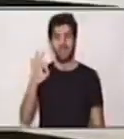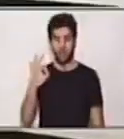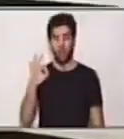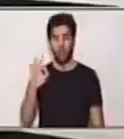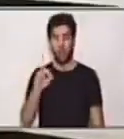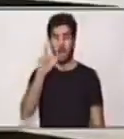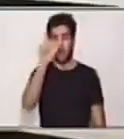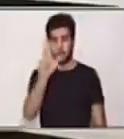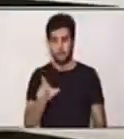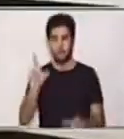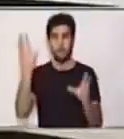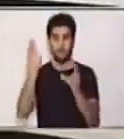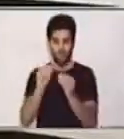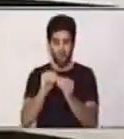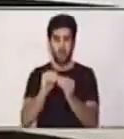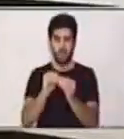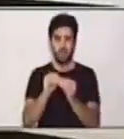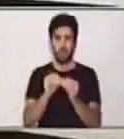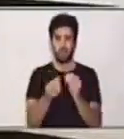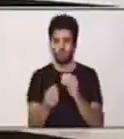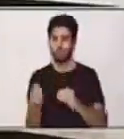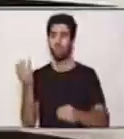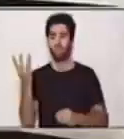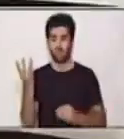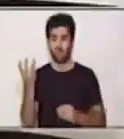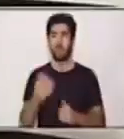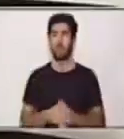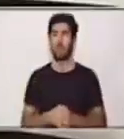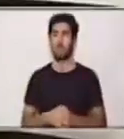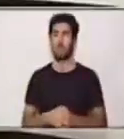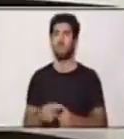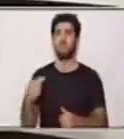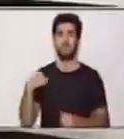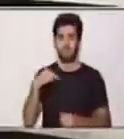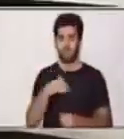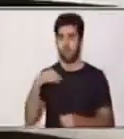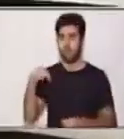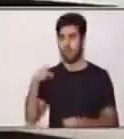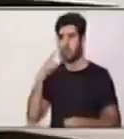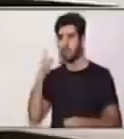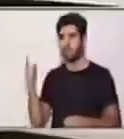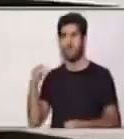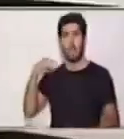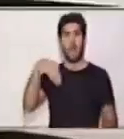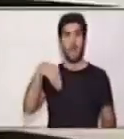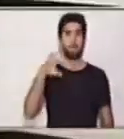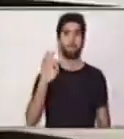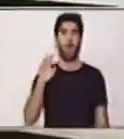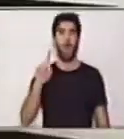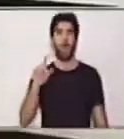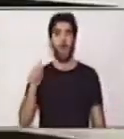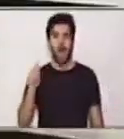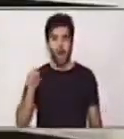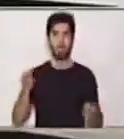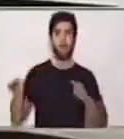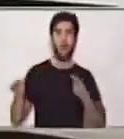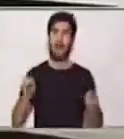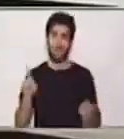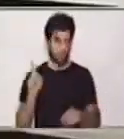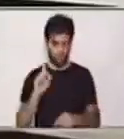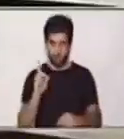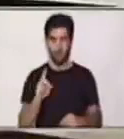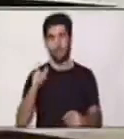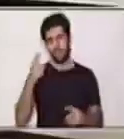dirigiendo en promedio los valores. Entonces vamos a calcular moda. La moda